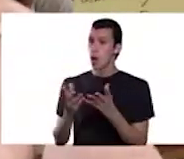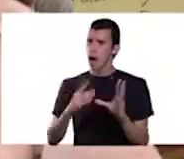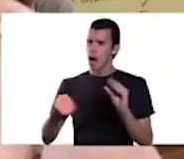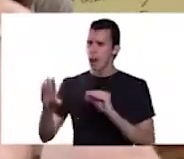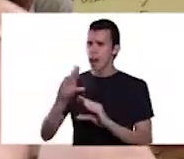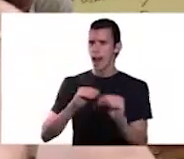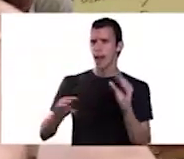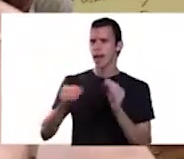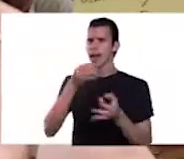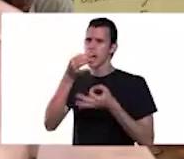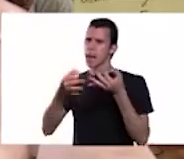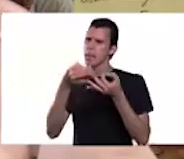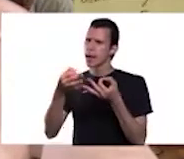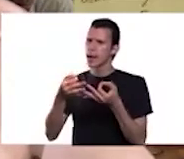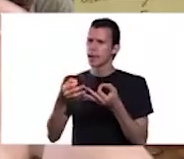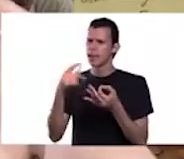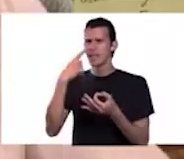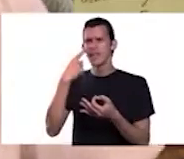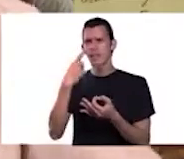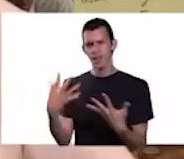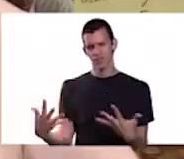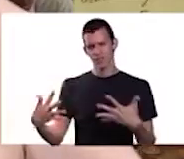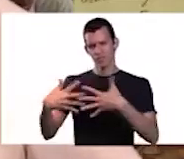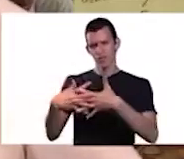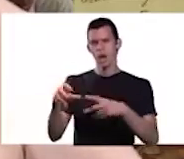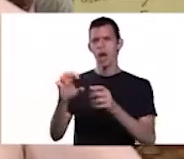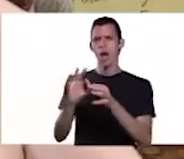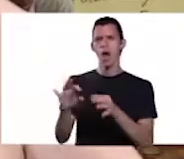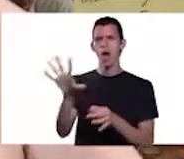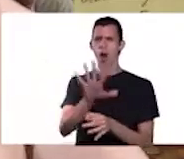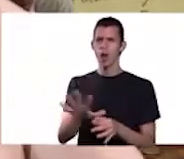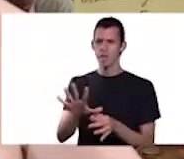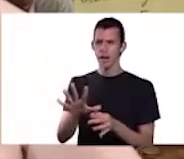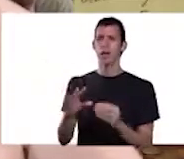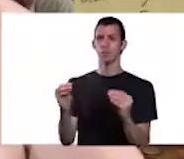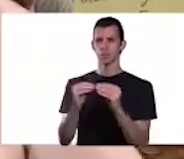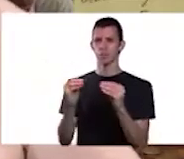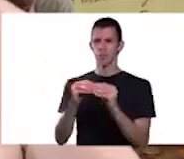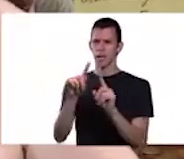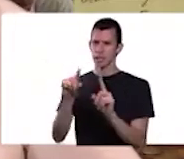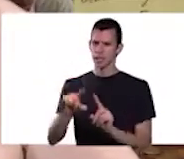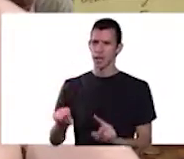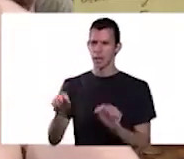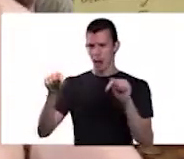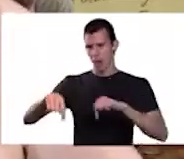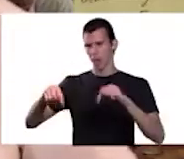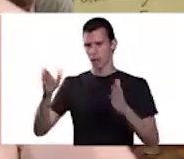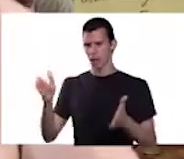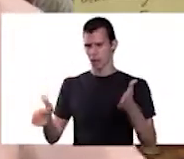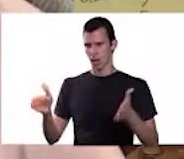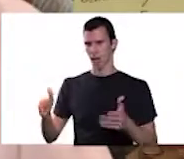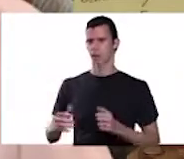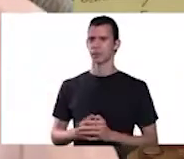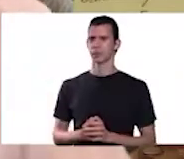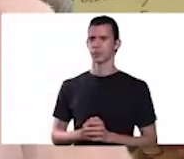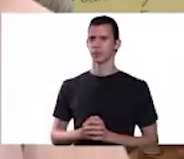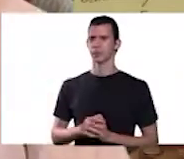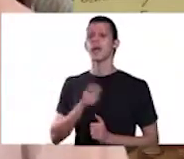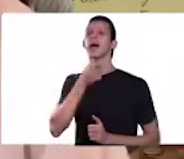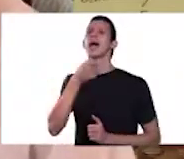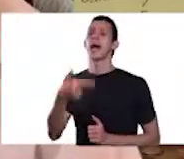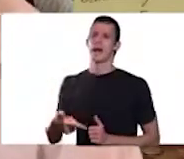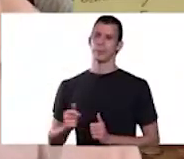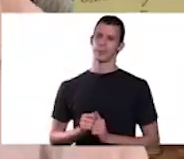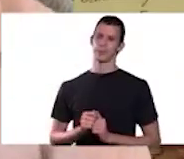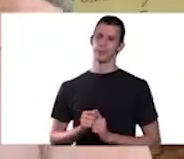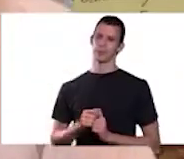hablando tiene una relación estrecha con la geografía. Si hablamos de salvar vida, tenemos que decir